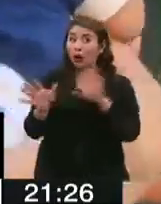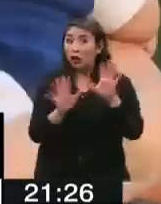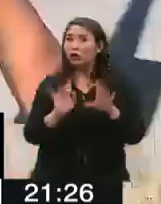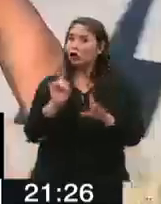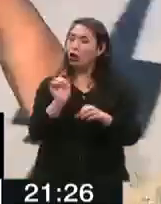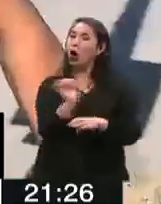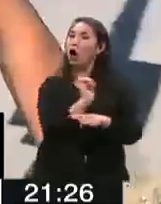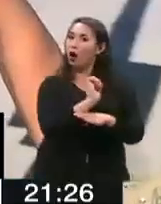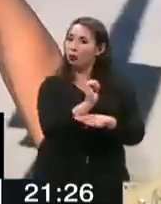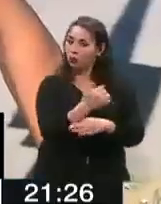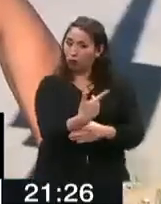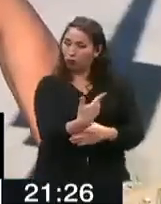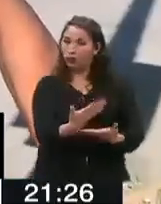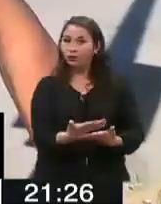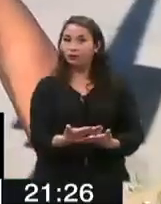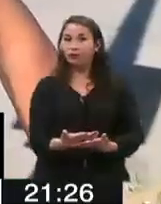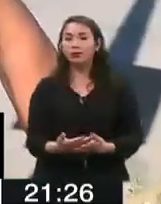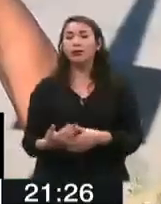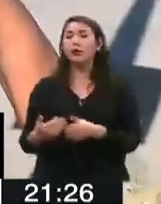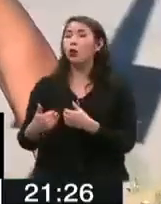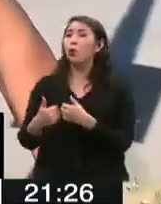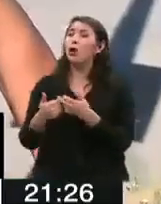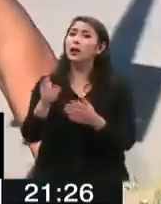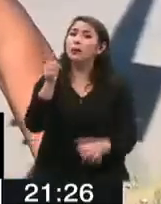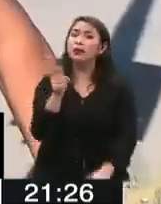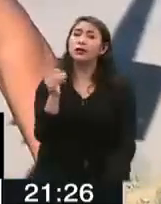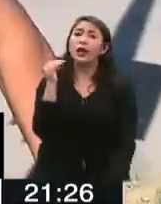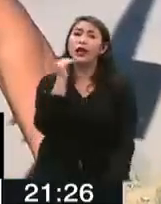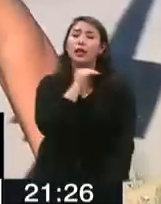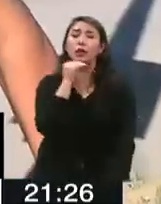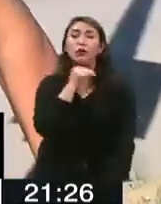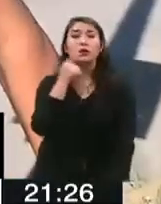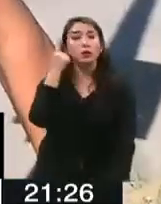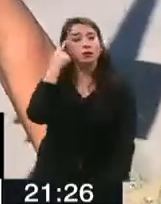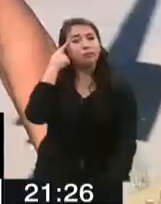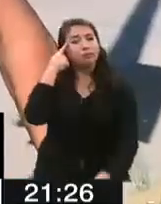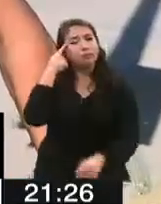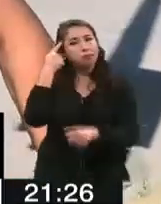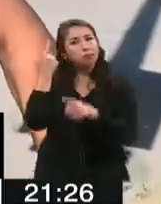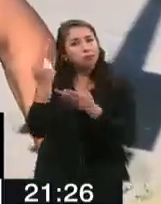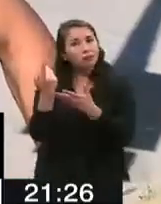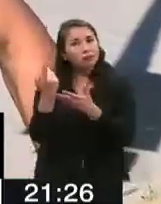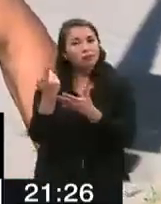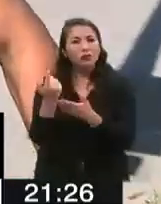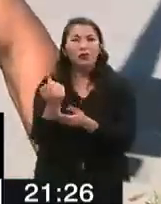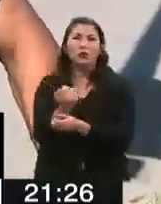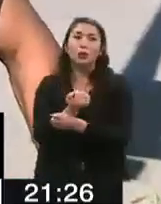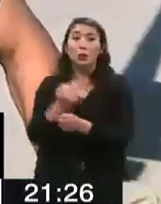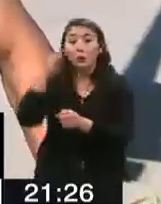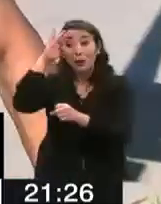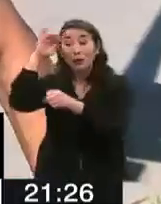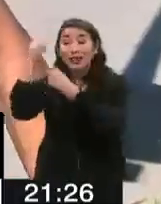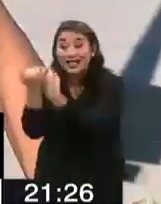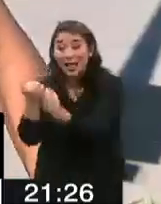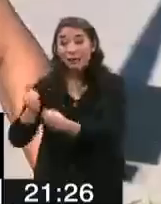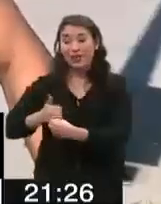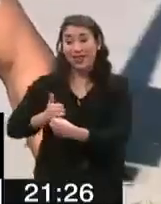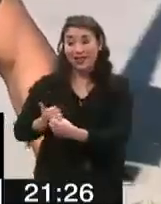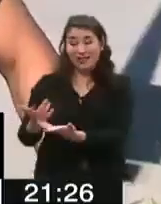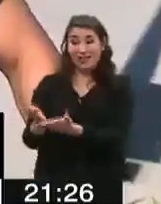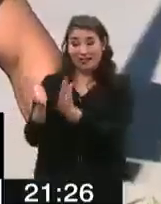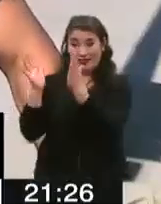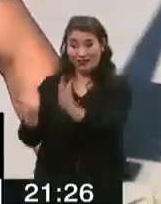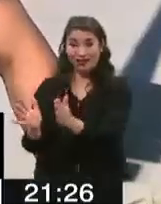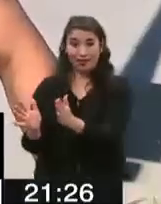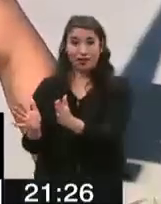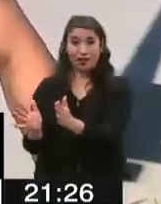medios autos. Cualquier persona que use la razón va a ver de que esto no puede funcionar, que la policía es una policía, es carabinero,